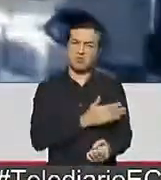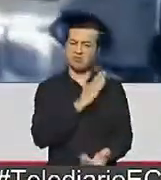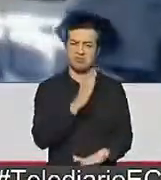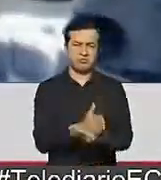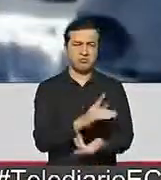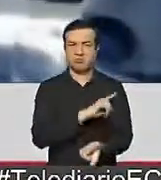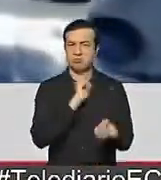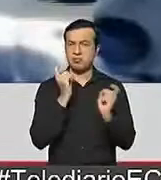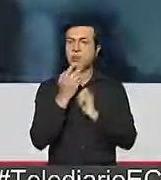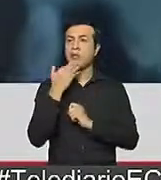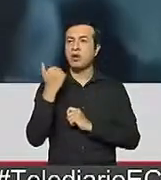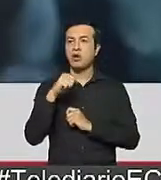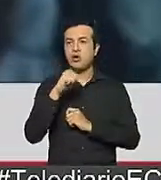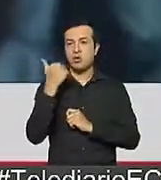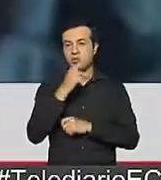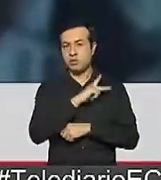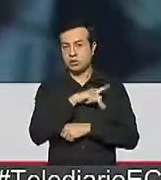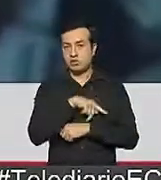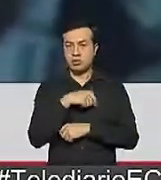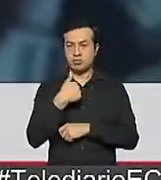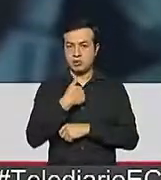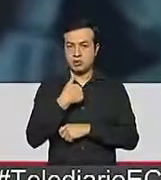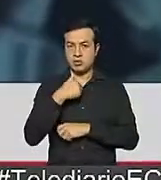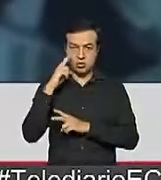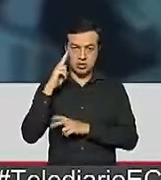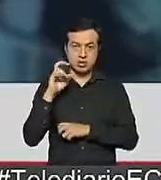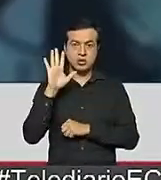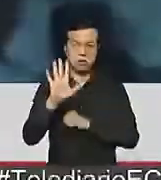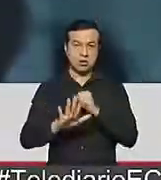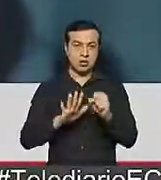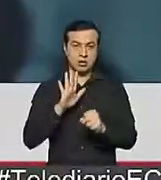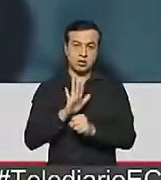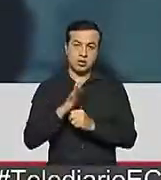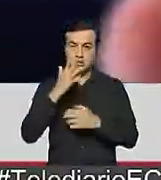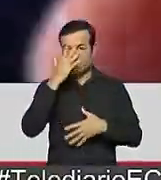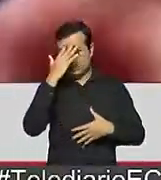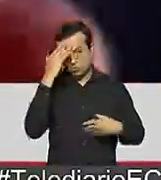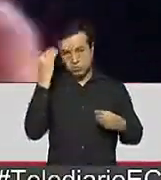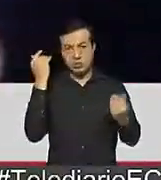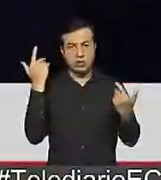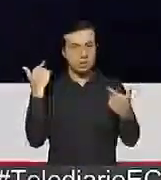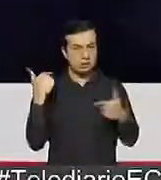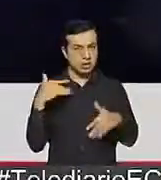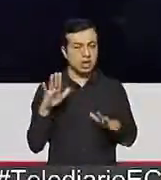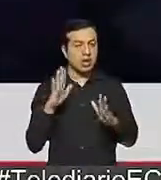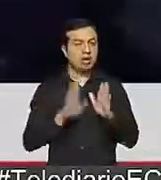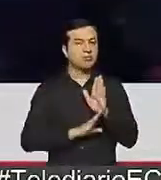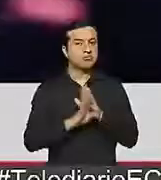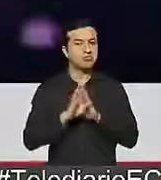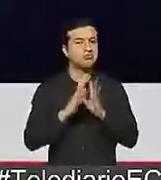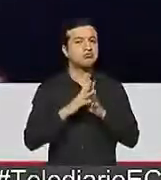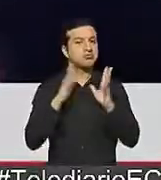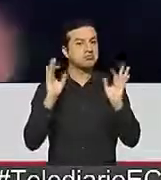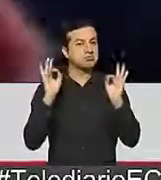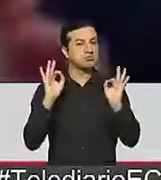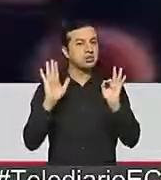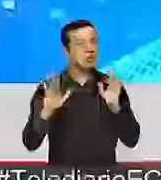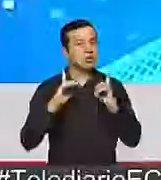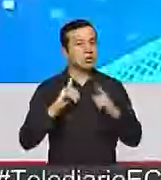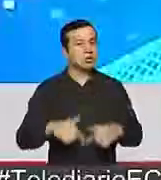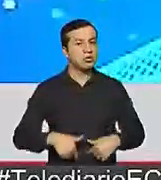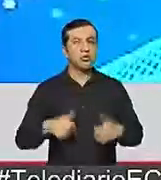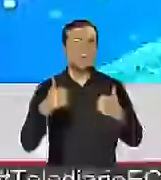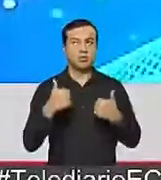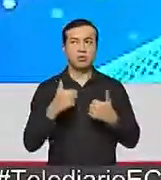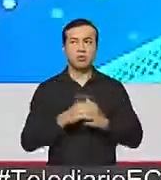optando por la medicina personalizada. Ya lleva 5 años en recuperación y ha logrado grandes beneficios en su salud.